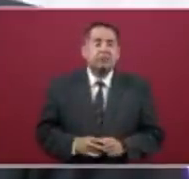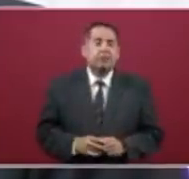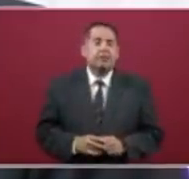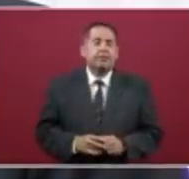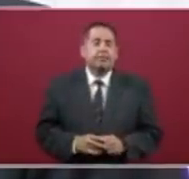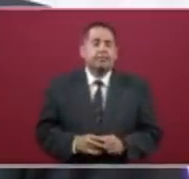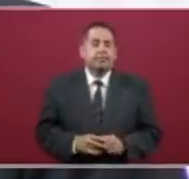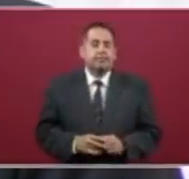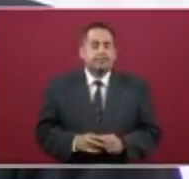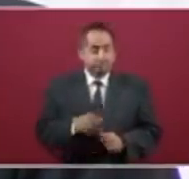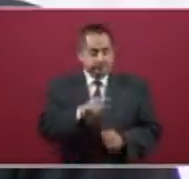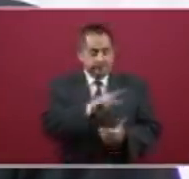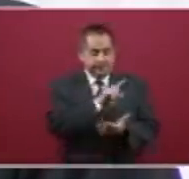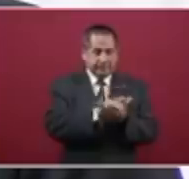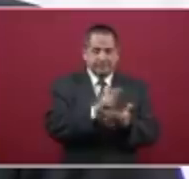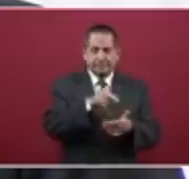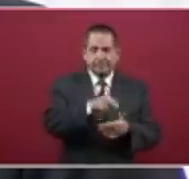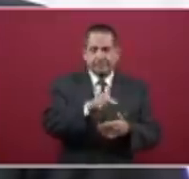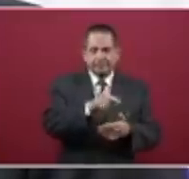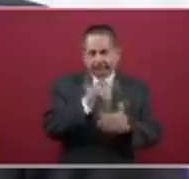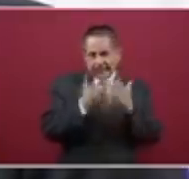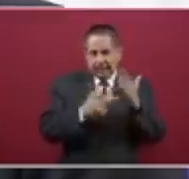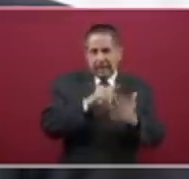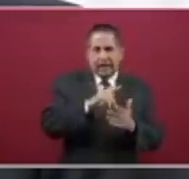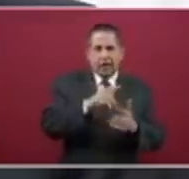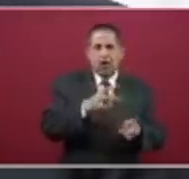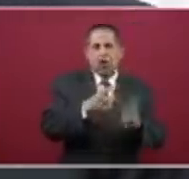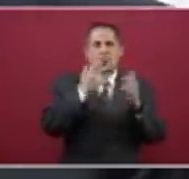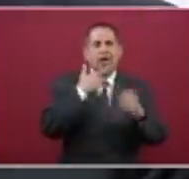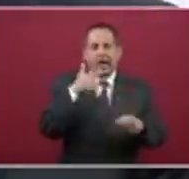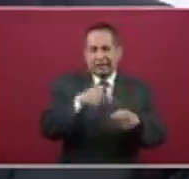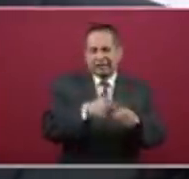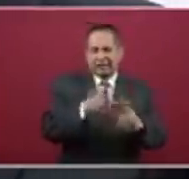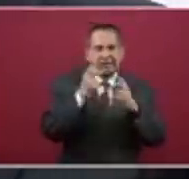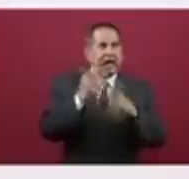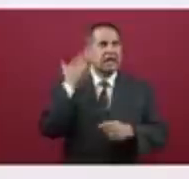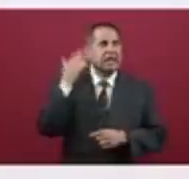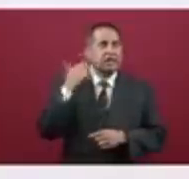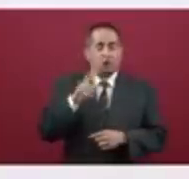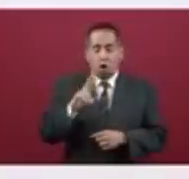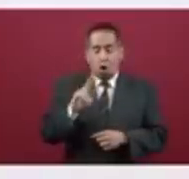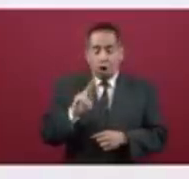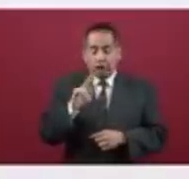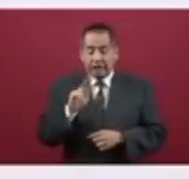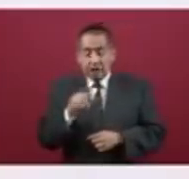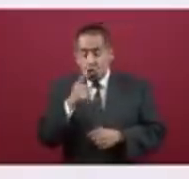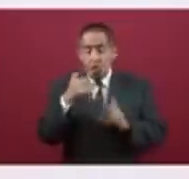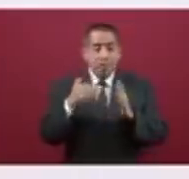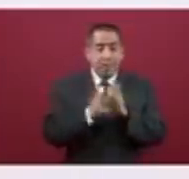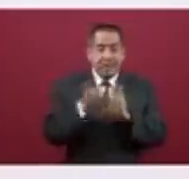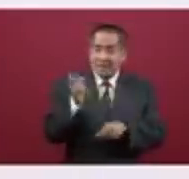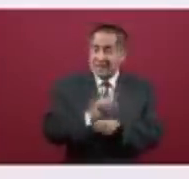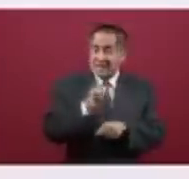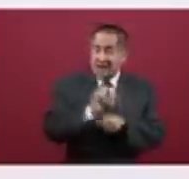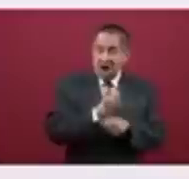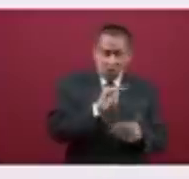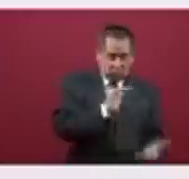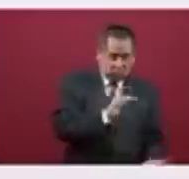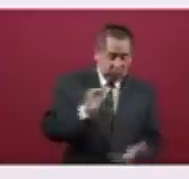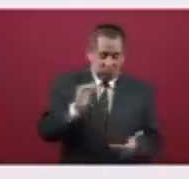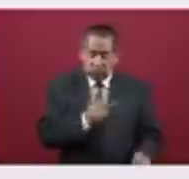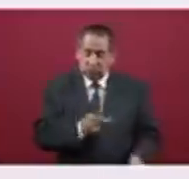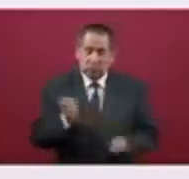es ilícito paso de 81 mil barriles diarios sustraídos ilegalmente